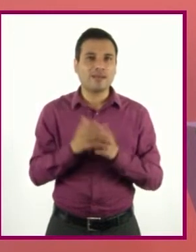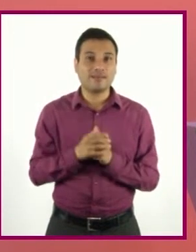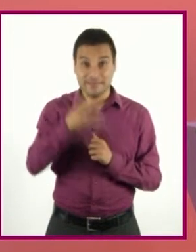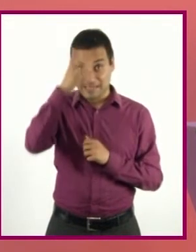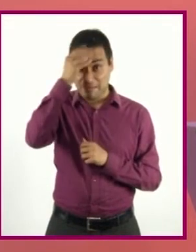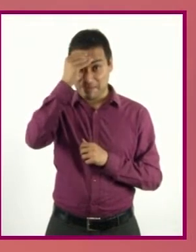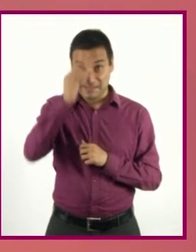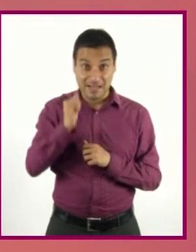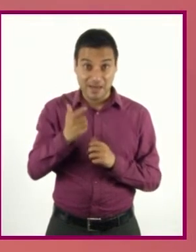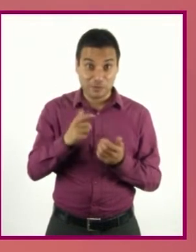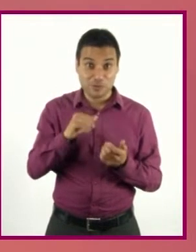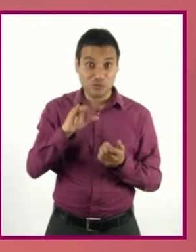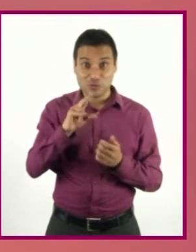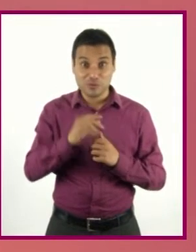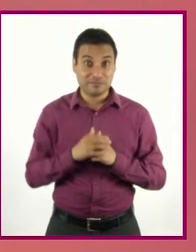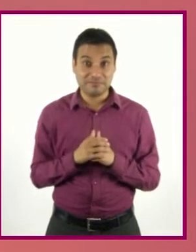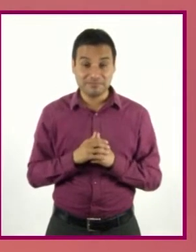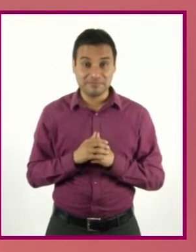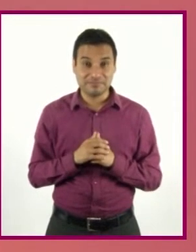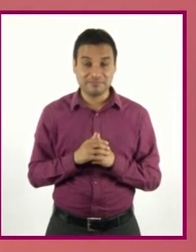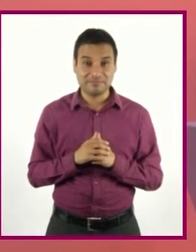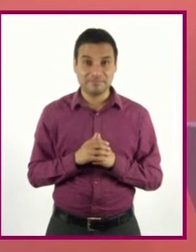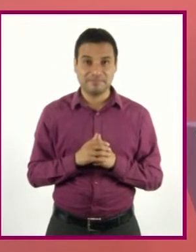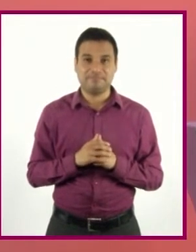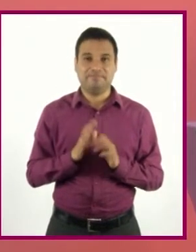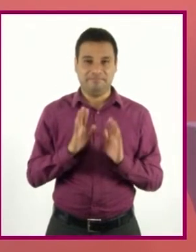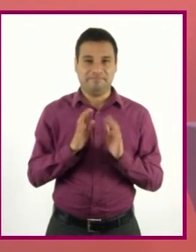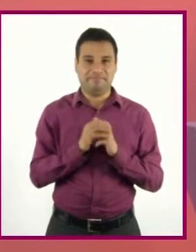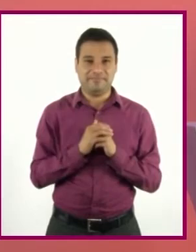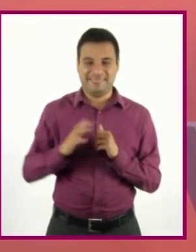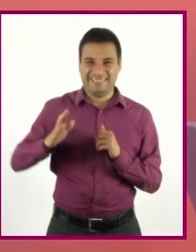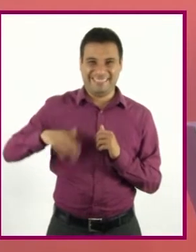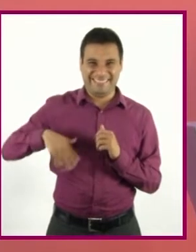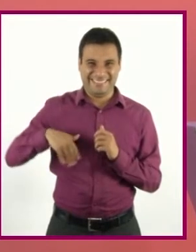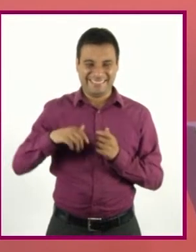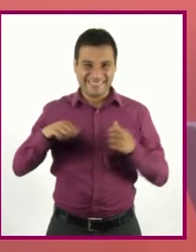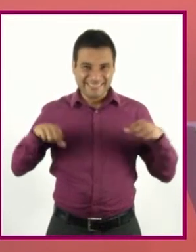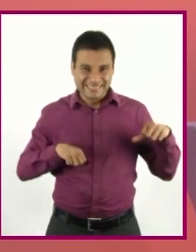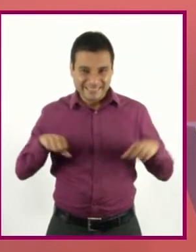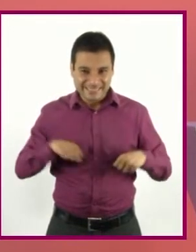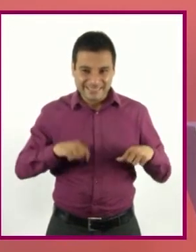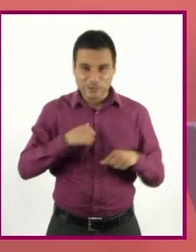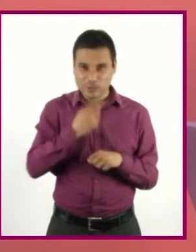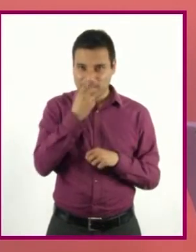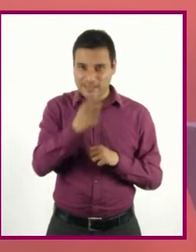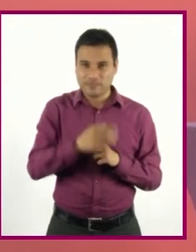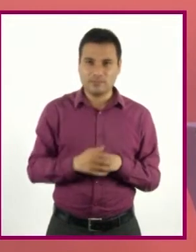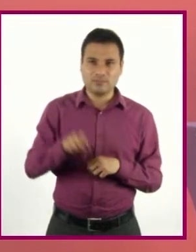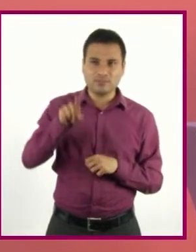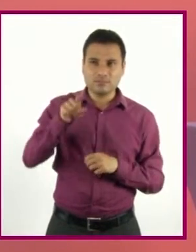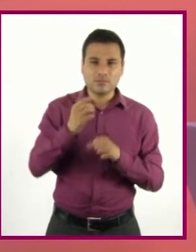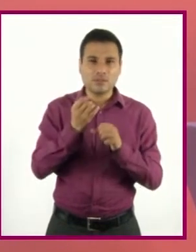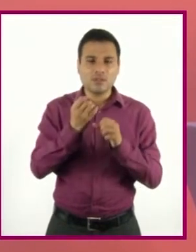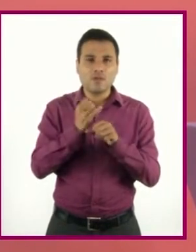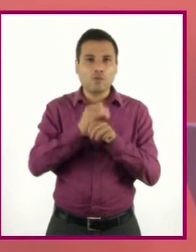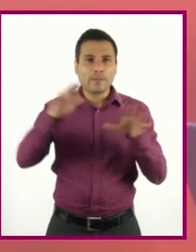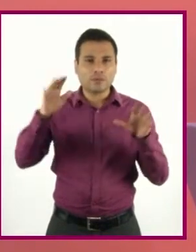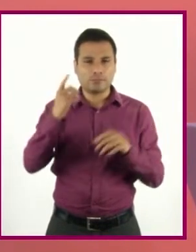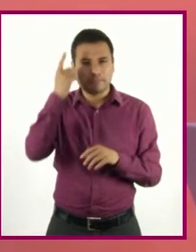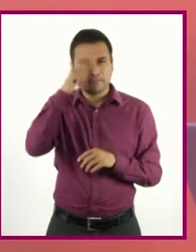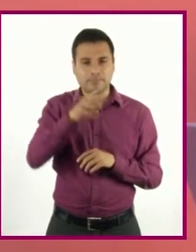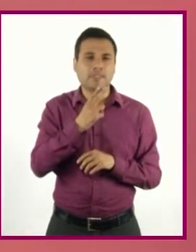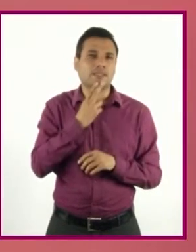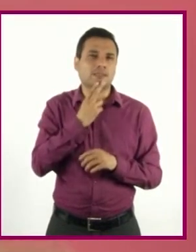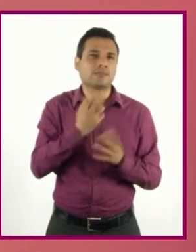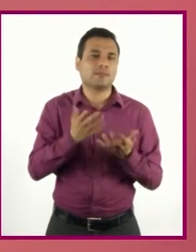nuevo? Y pensando en el reto que planteábamos, ¿qué uso podrían darle a esta